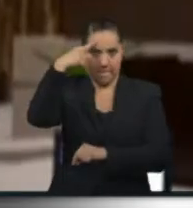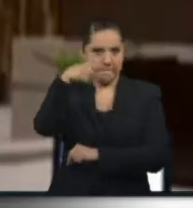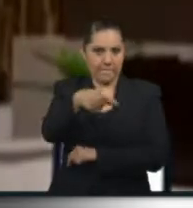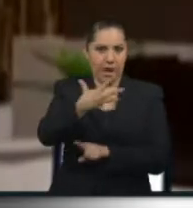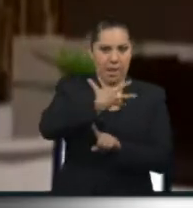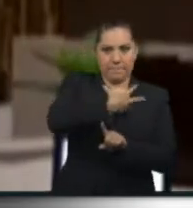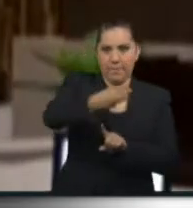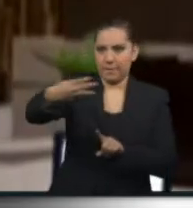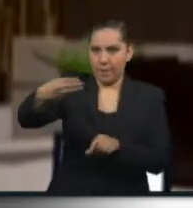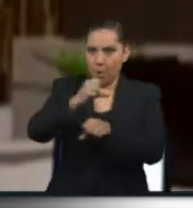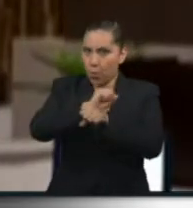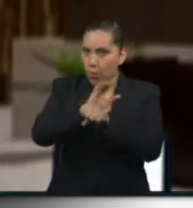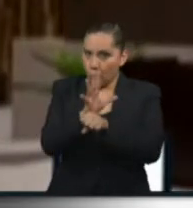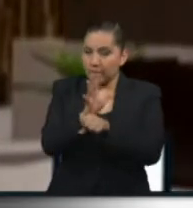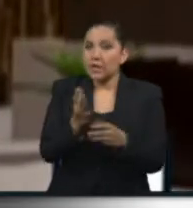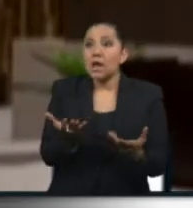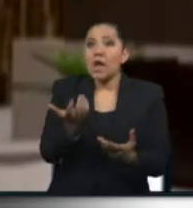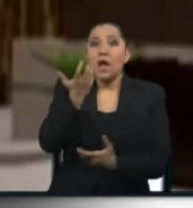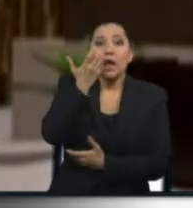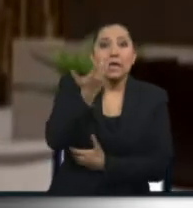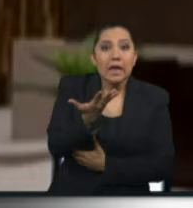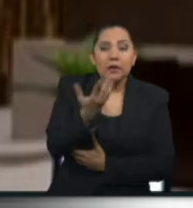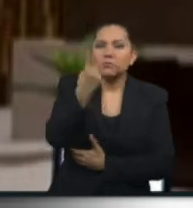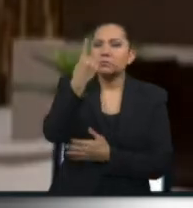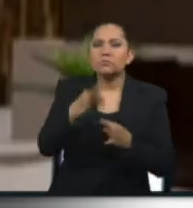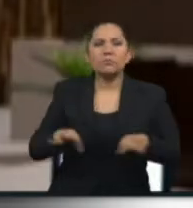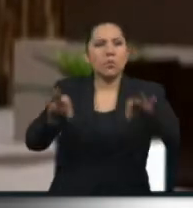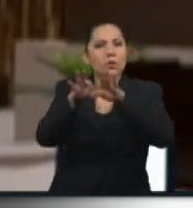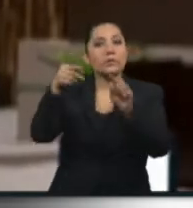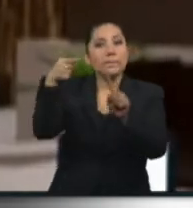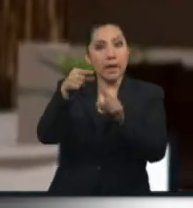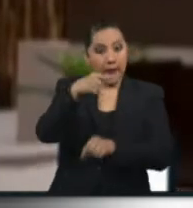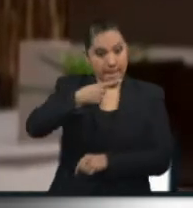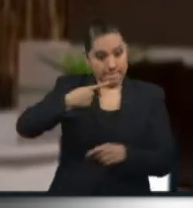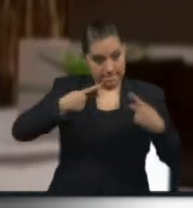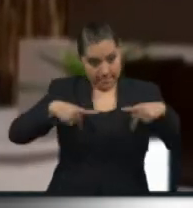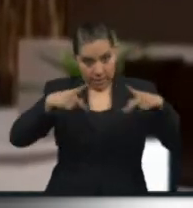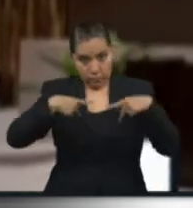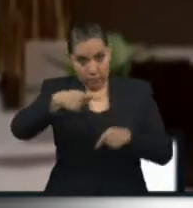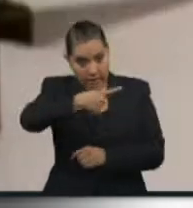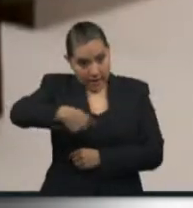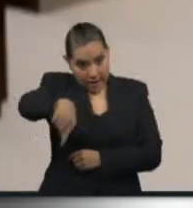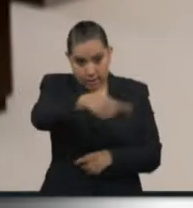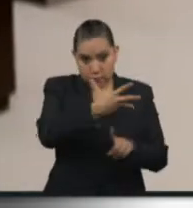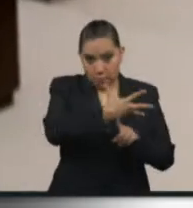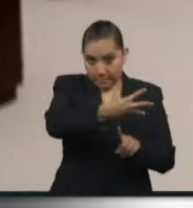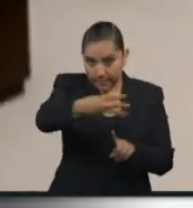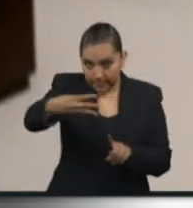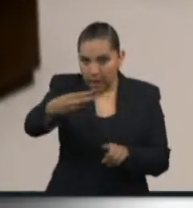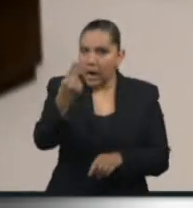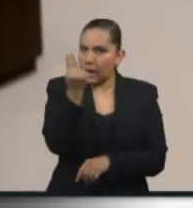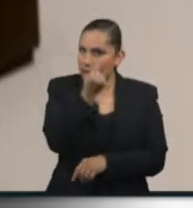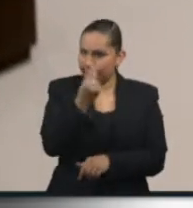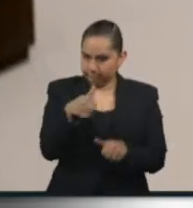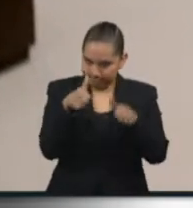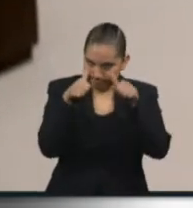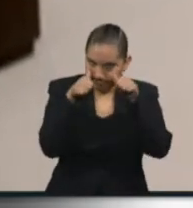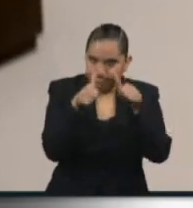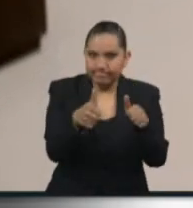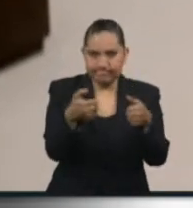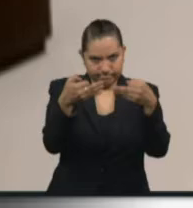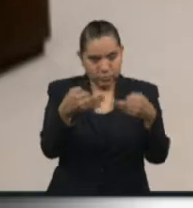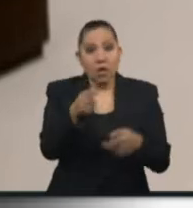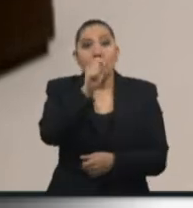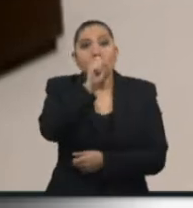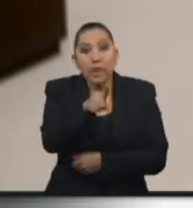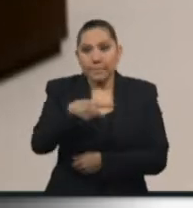es atender adecuadamente a las y los ciudadanos que se contagien por este virus, además de dotar del material necesario al personal de salud para proteger